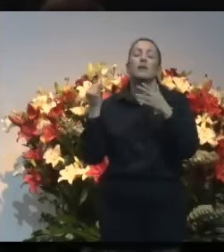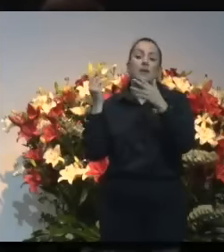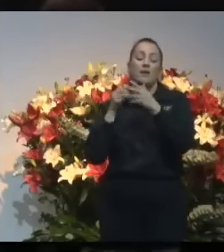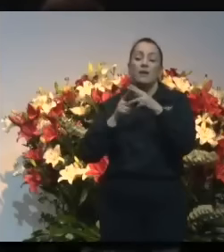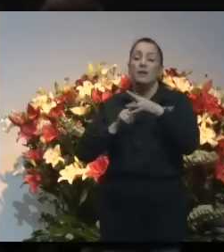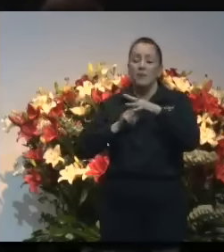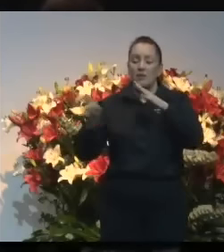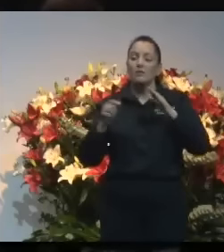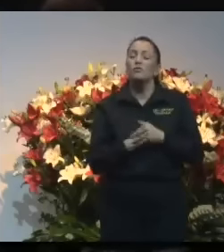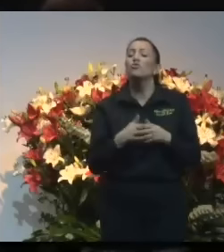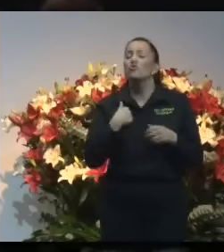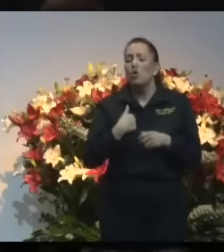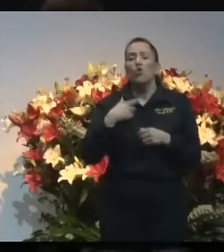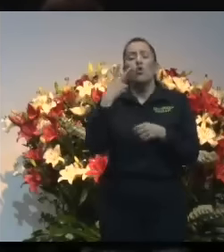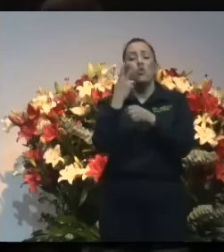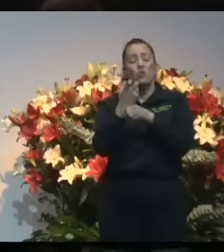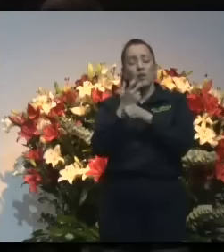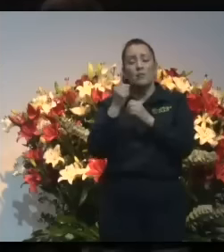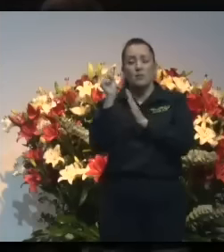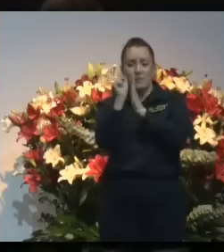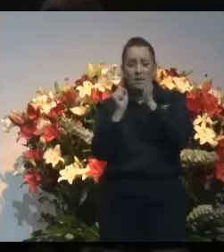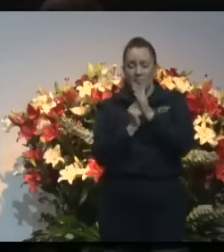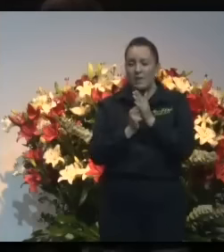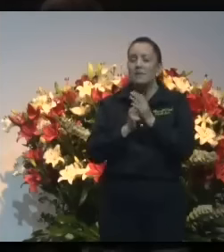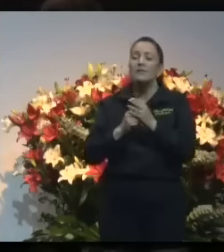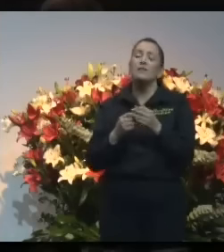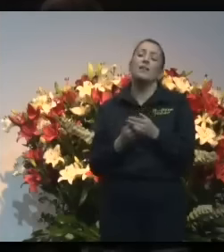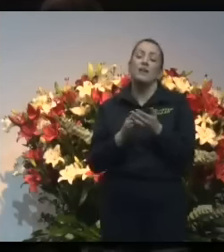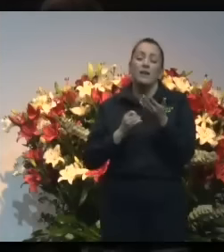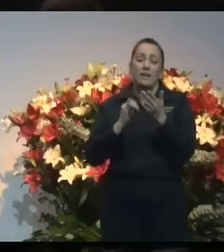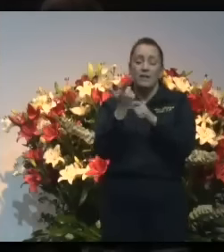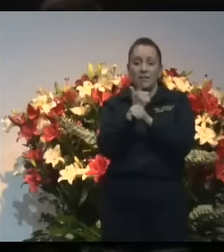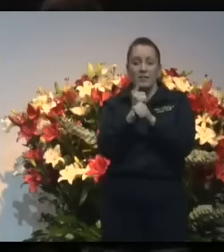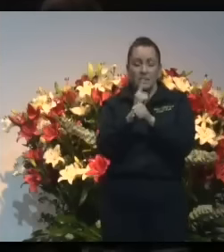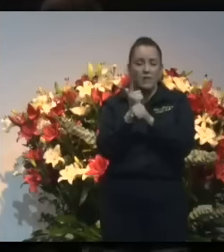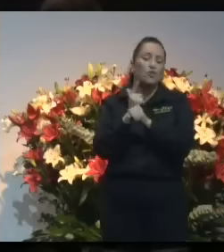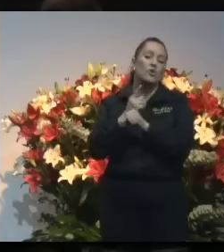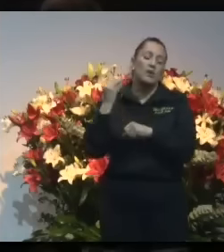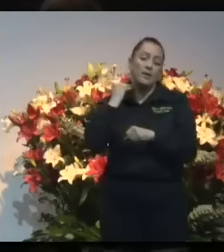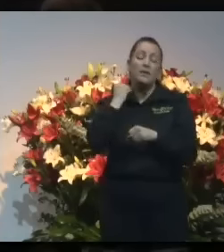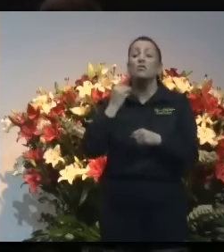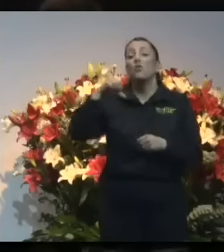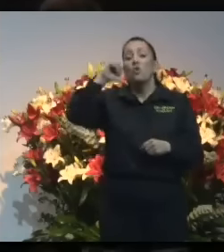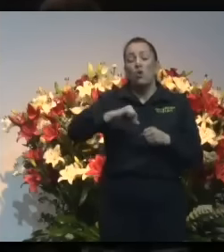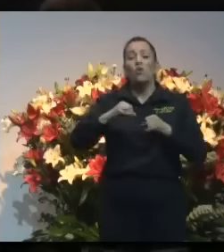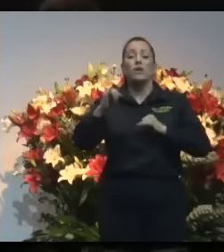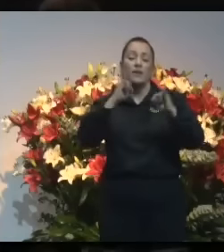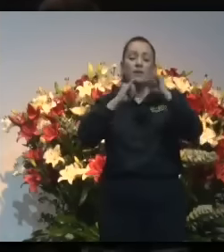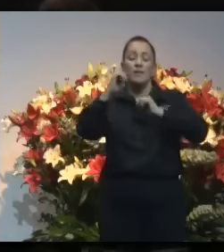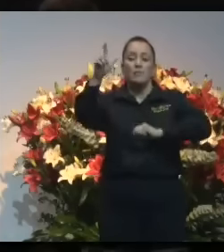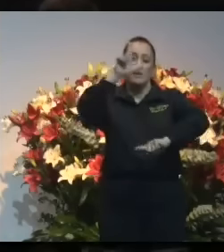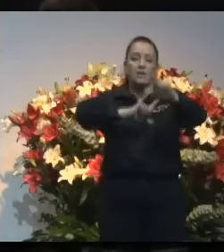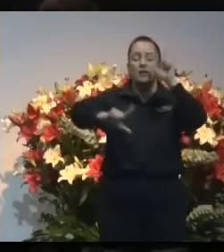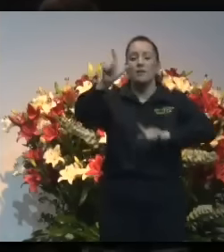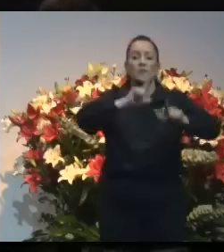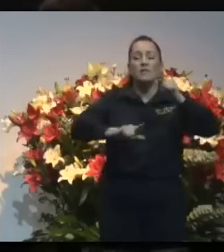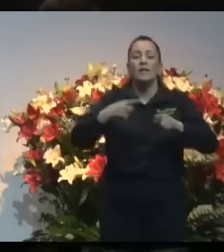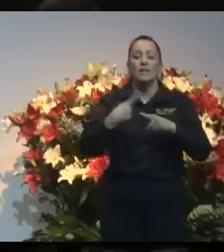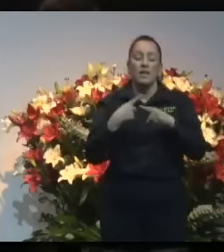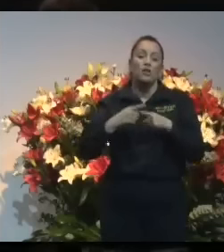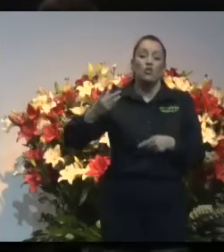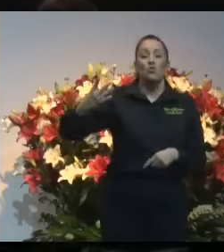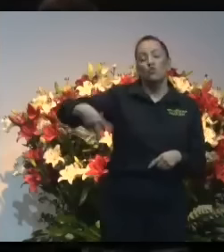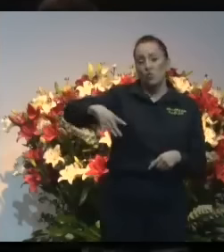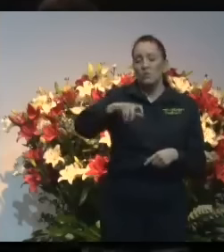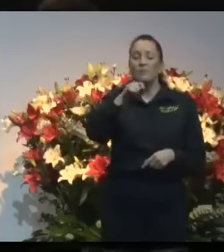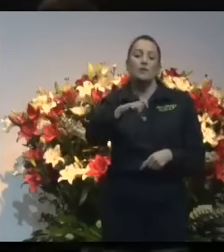octavo semestre de la carrera de Derecho, y tengo el honor de presentar en la interpretación de lengua de señas mexicanas a Luz Mejía y a